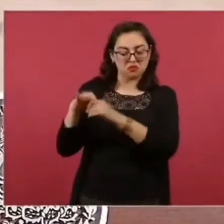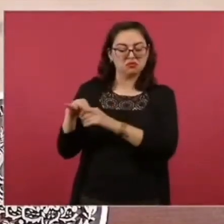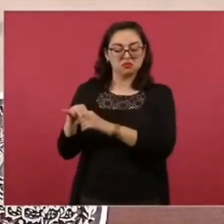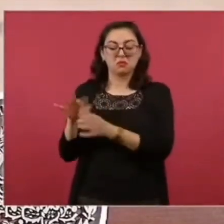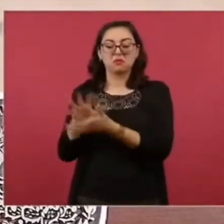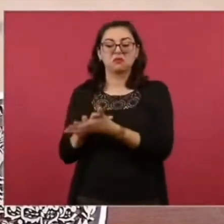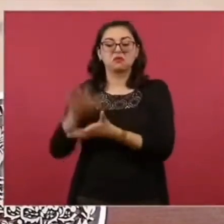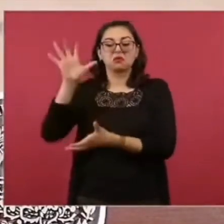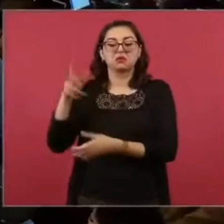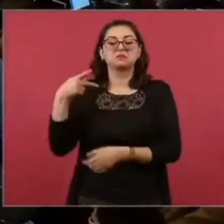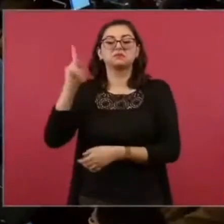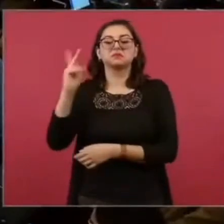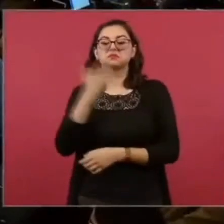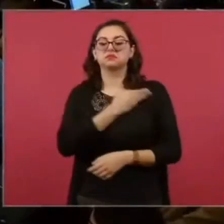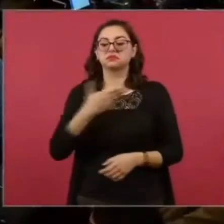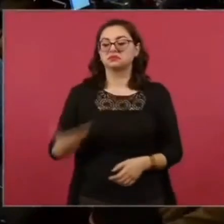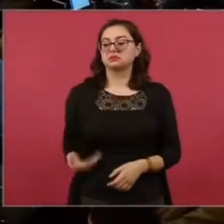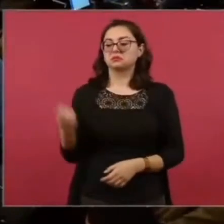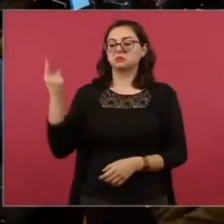No del todo.